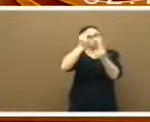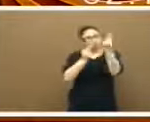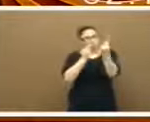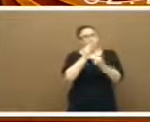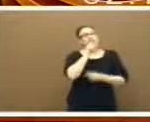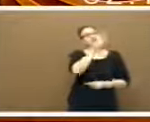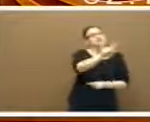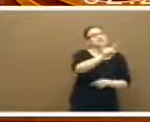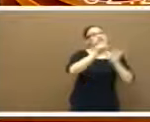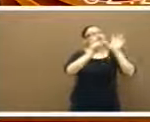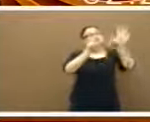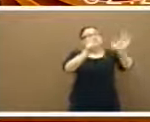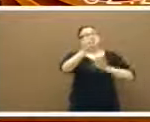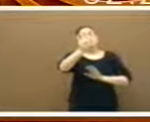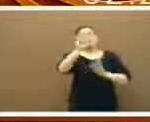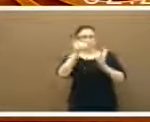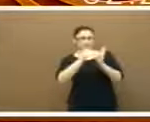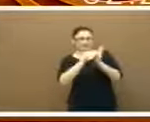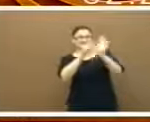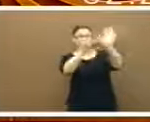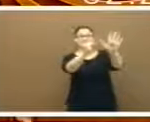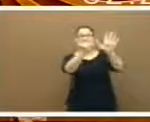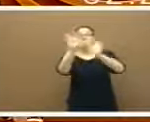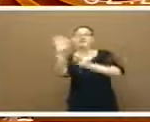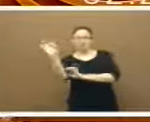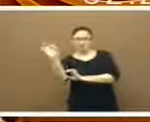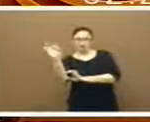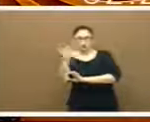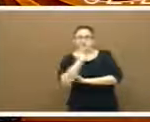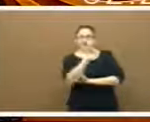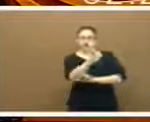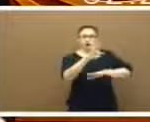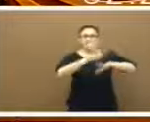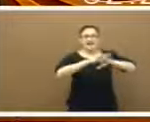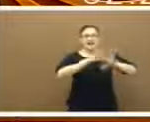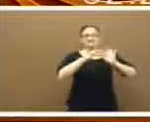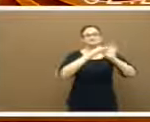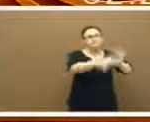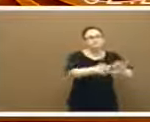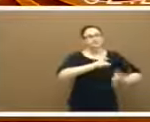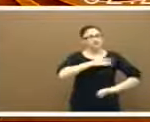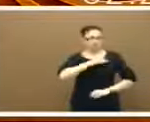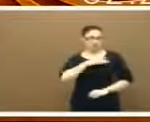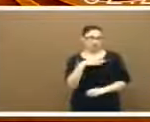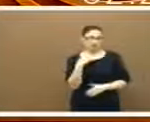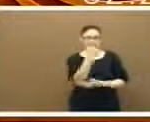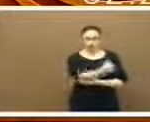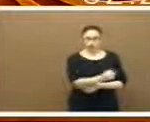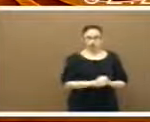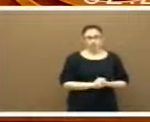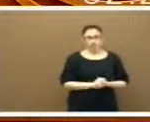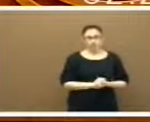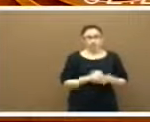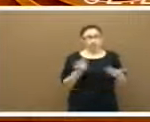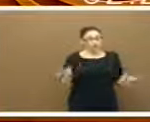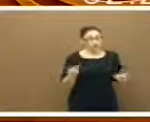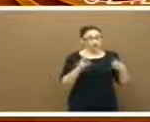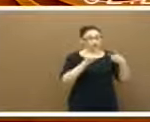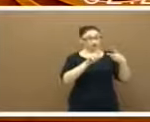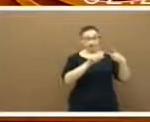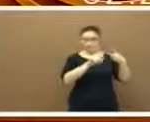de 164.600 para cubrir el coste y el apoyo a esas organizaciones sindicales. En cuanto a la segunda